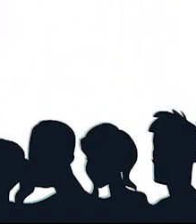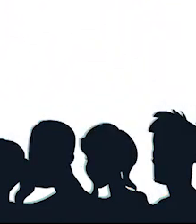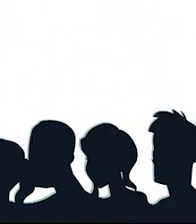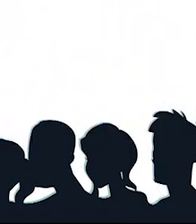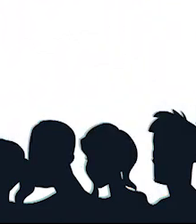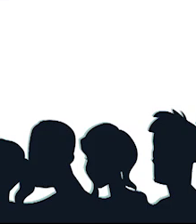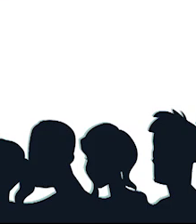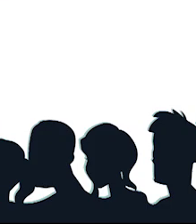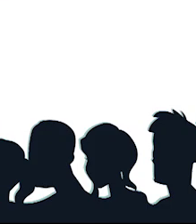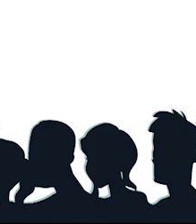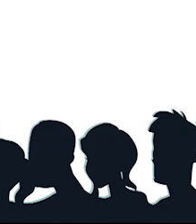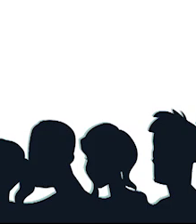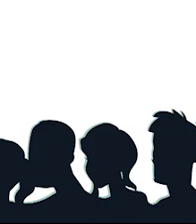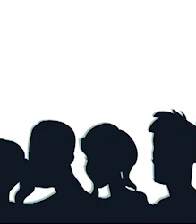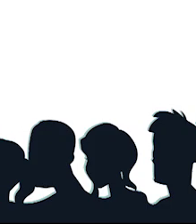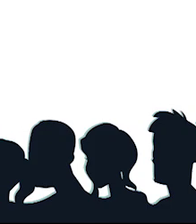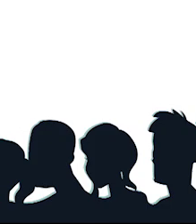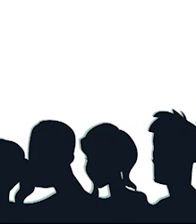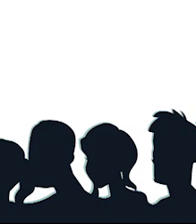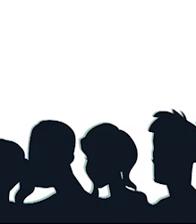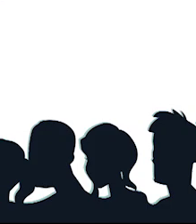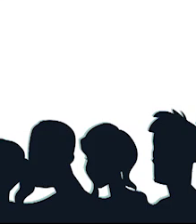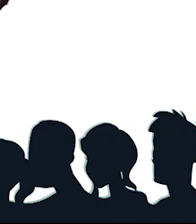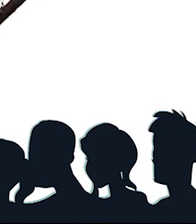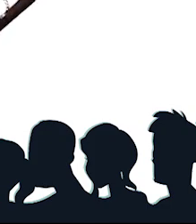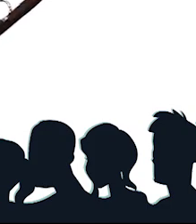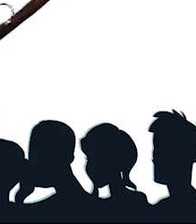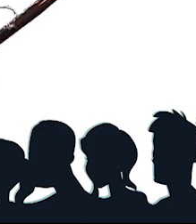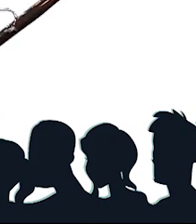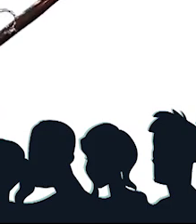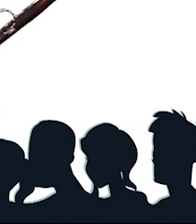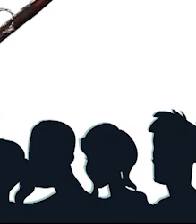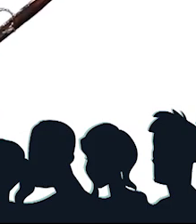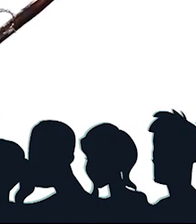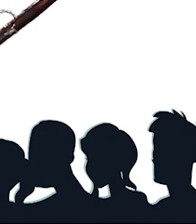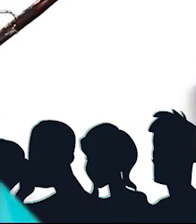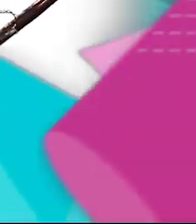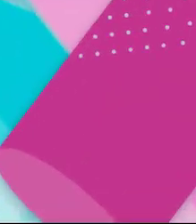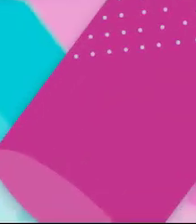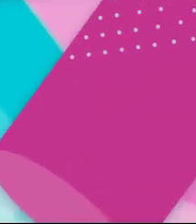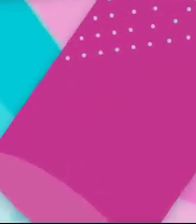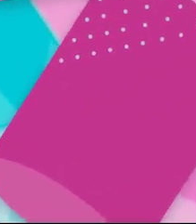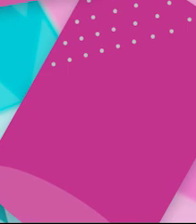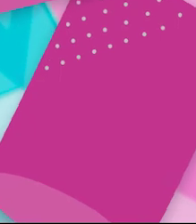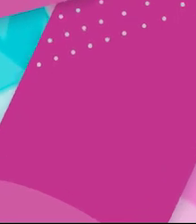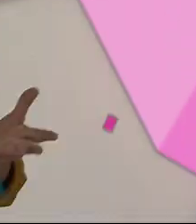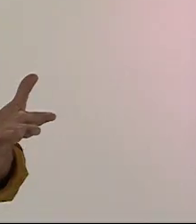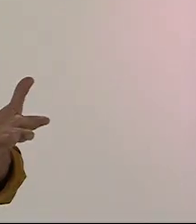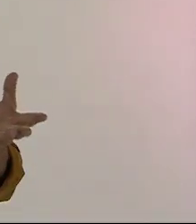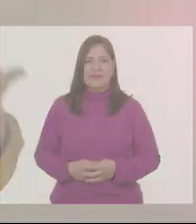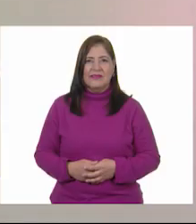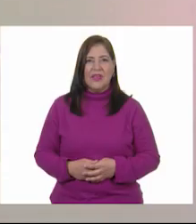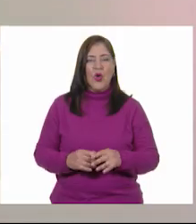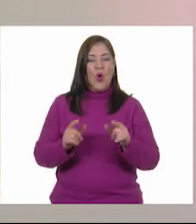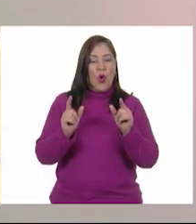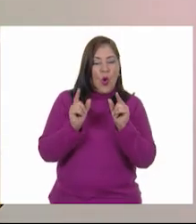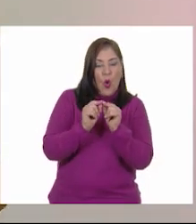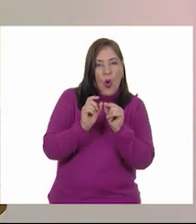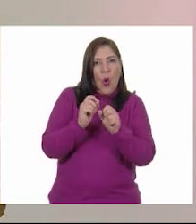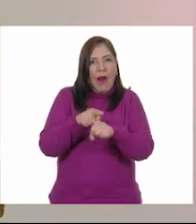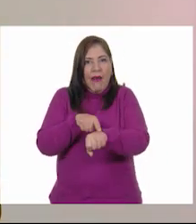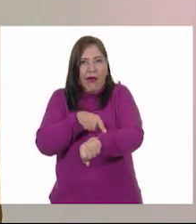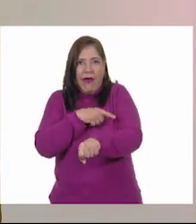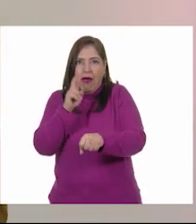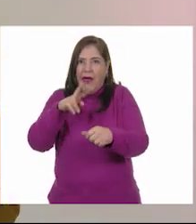Largos y cortos. ¡Súper! ¿Qué te pareció, Rodrigo? Corto, corto, largo, largo.